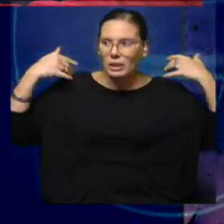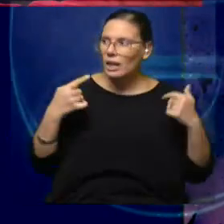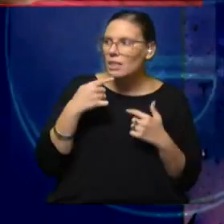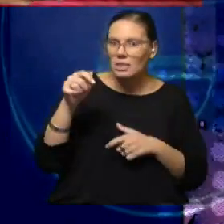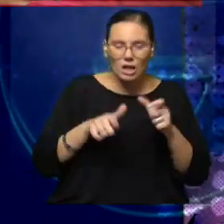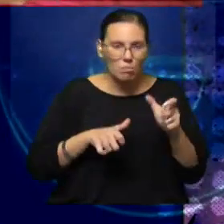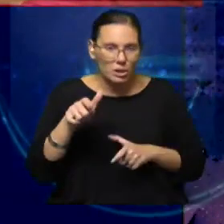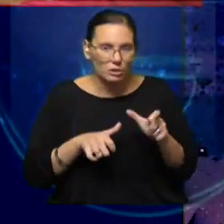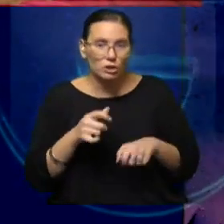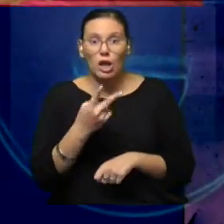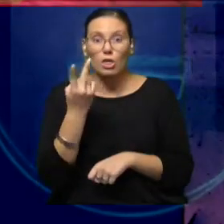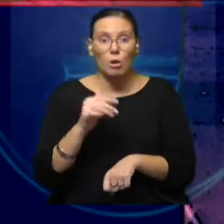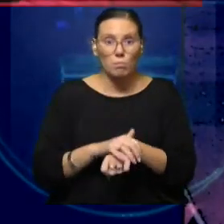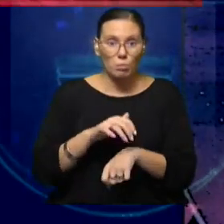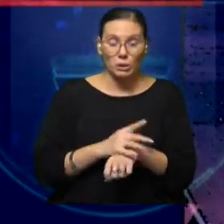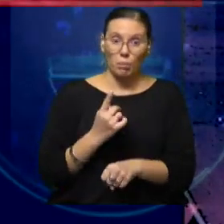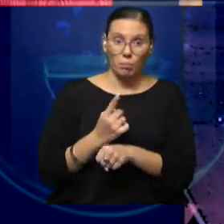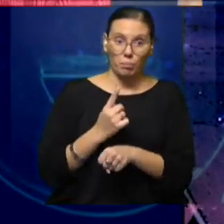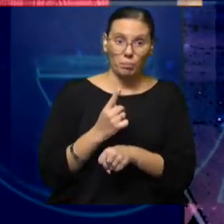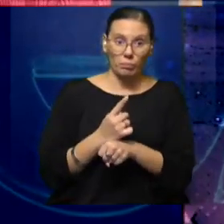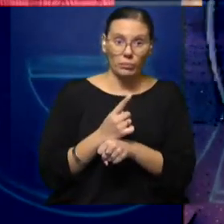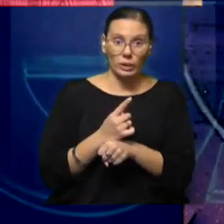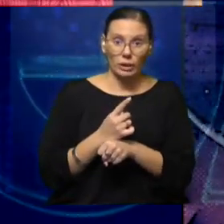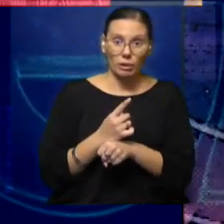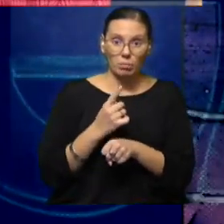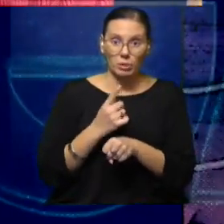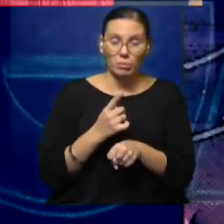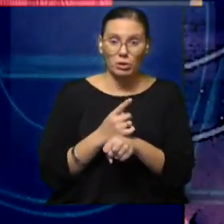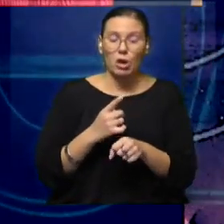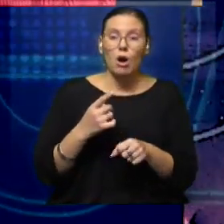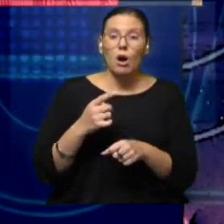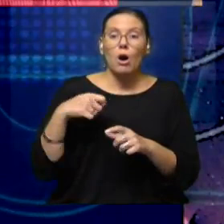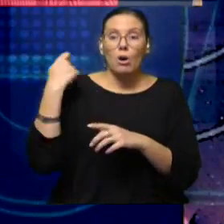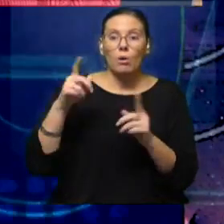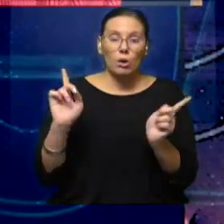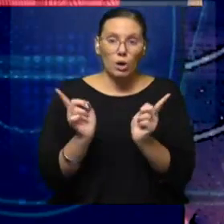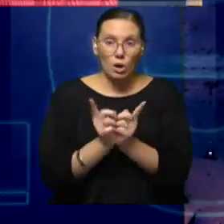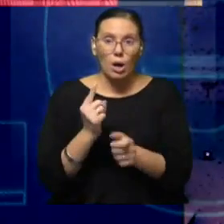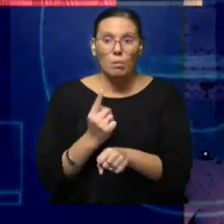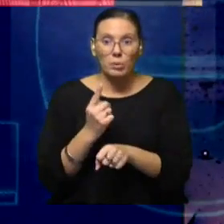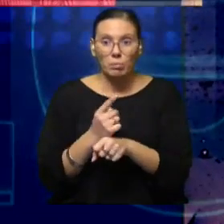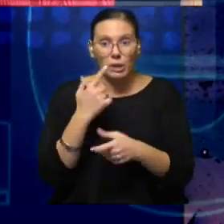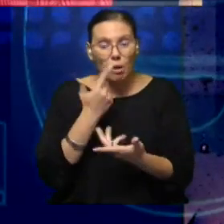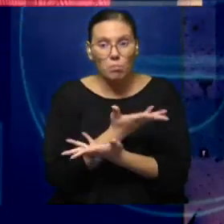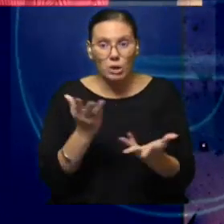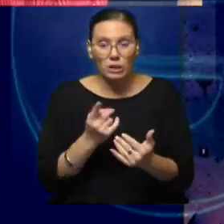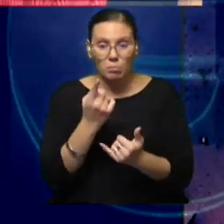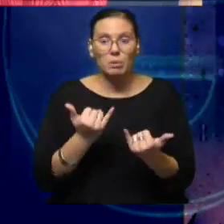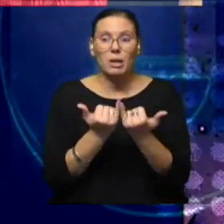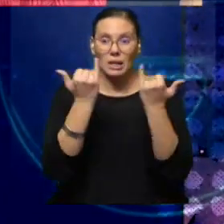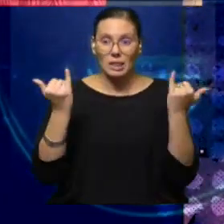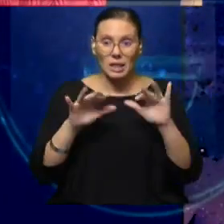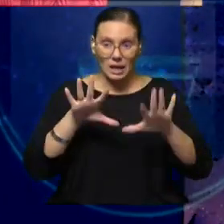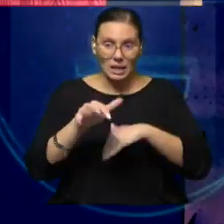gente? Bueno, hubo dos instancias. La primera que fue, nuestro corto fue expuesto en la primera ronda de exposiciones del primer día, que era a las